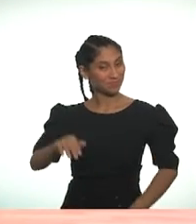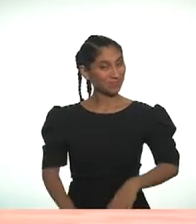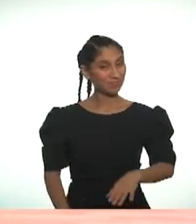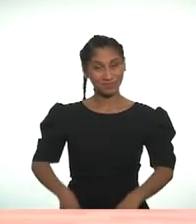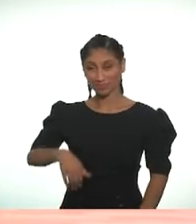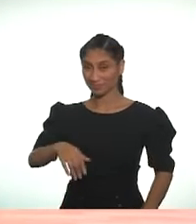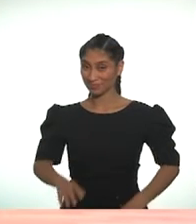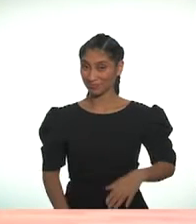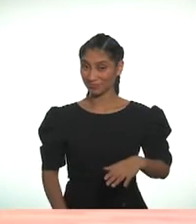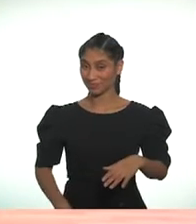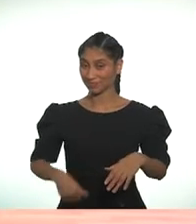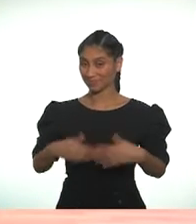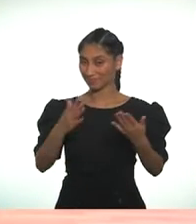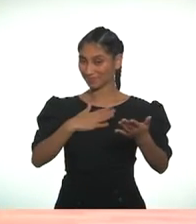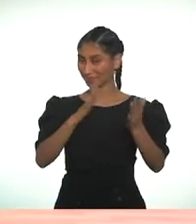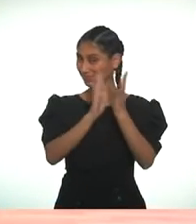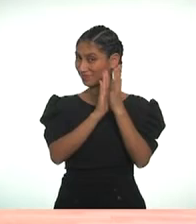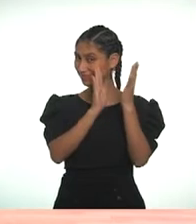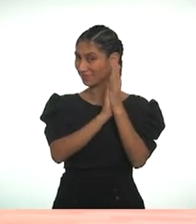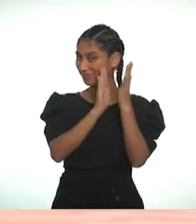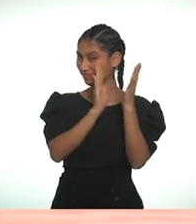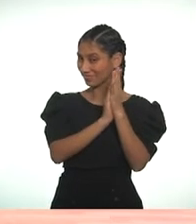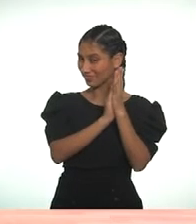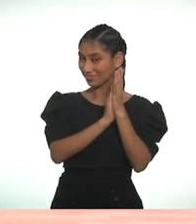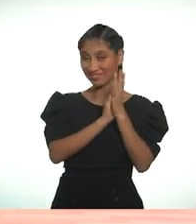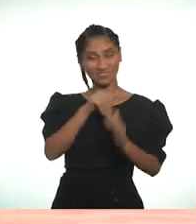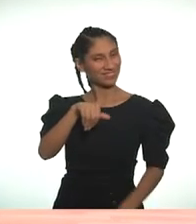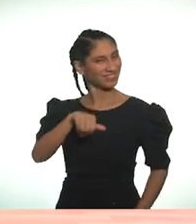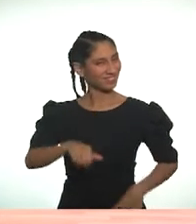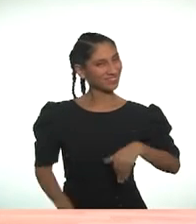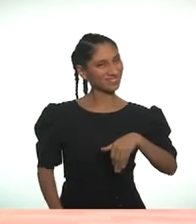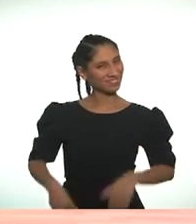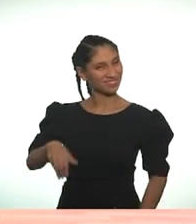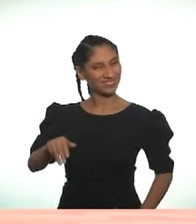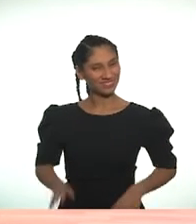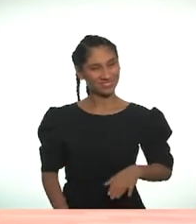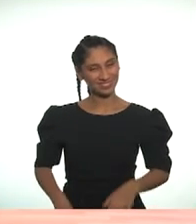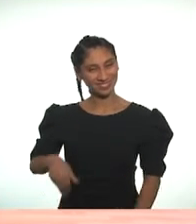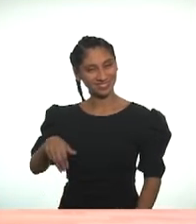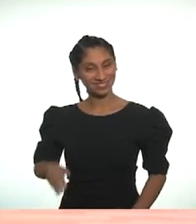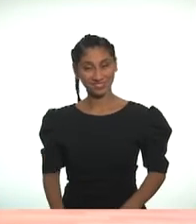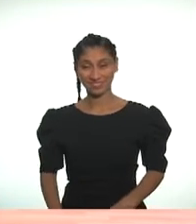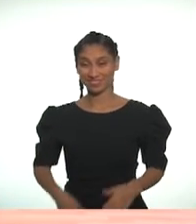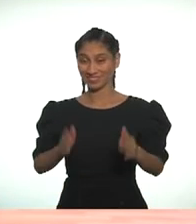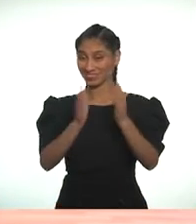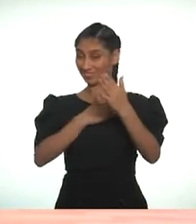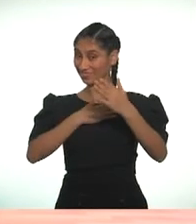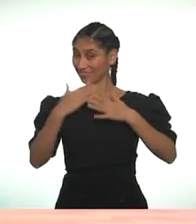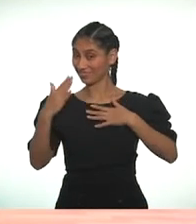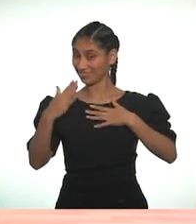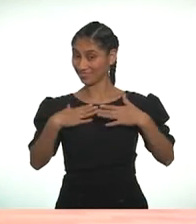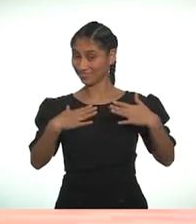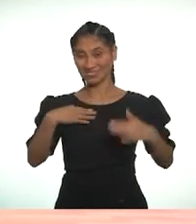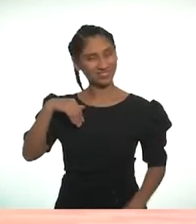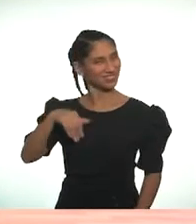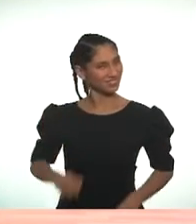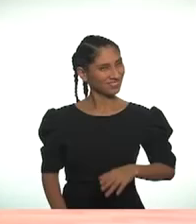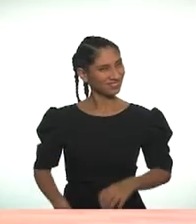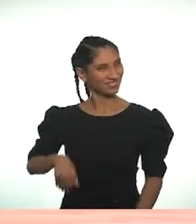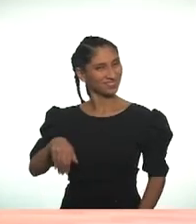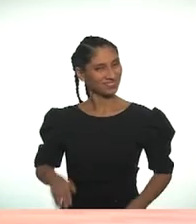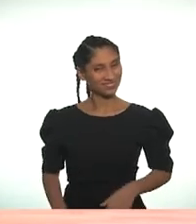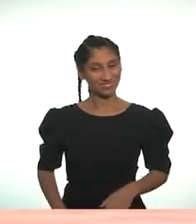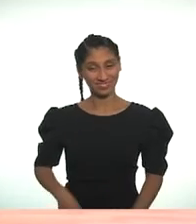no como rocoto, sí señor. Yo no como rocoto, sí señor. Yo